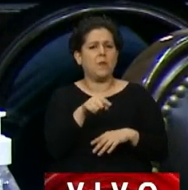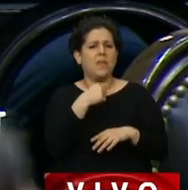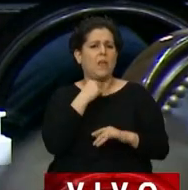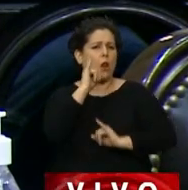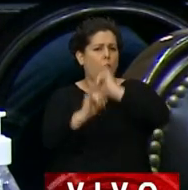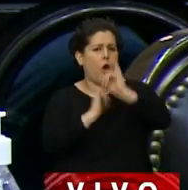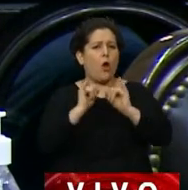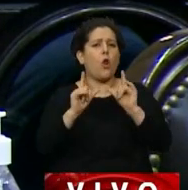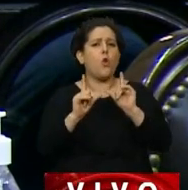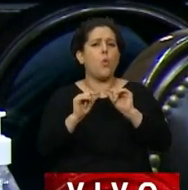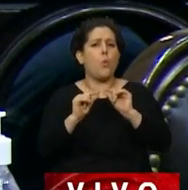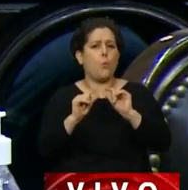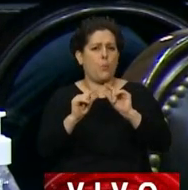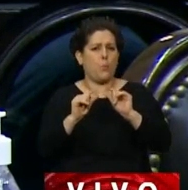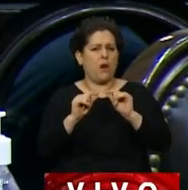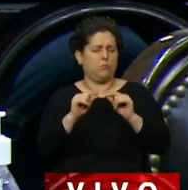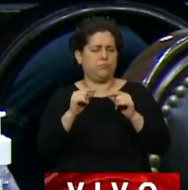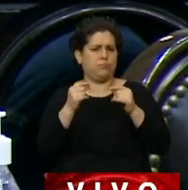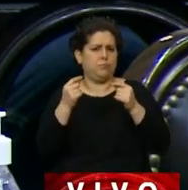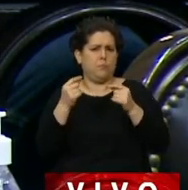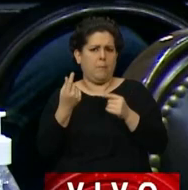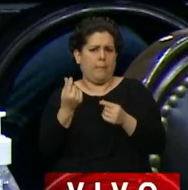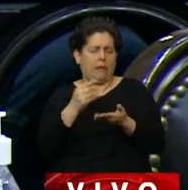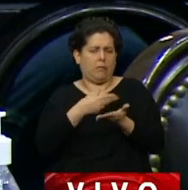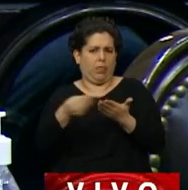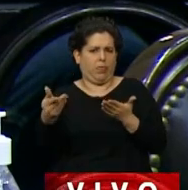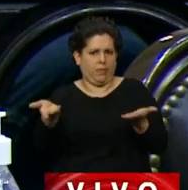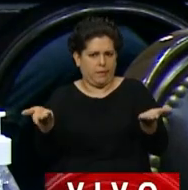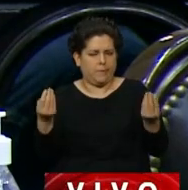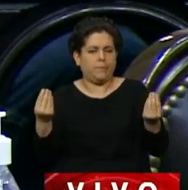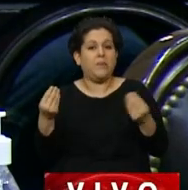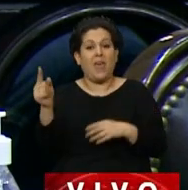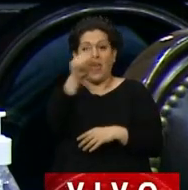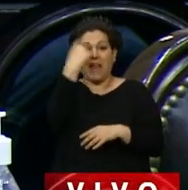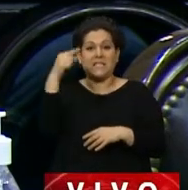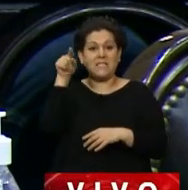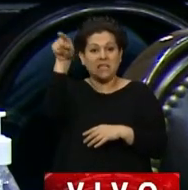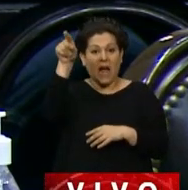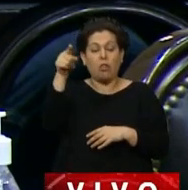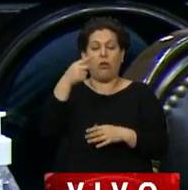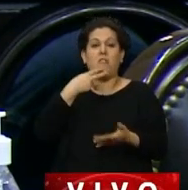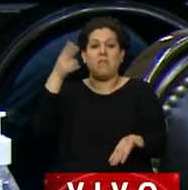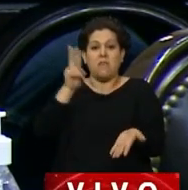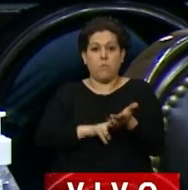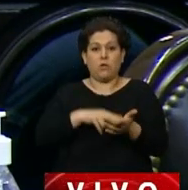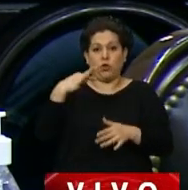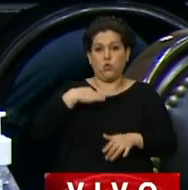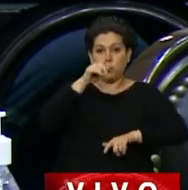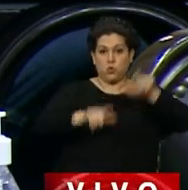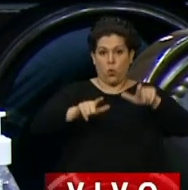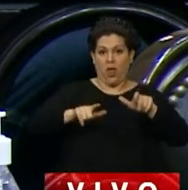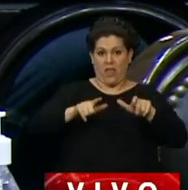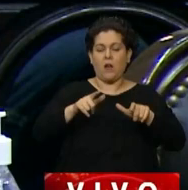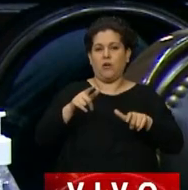en números este despilfarro. El Estado, con el impuesto de los ciudadanos, en